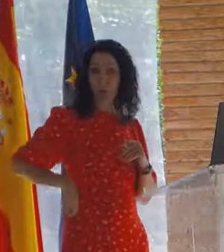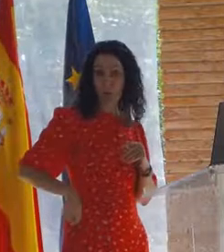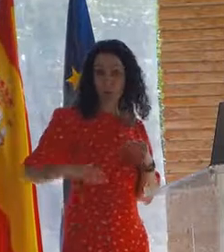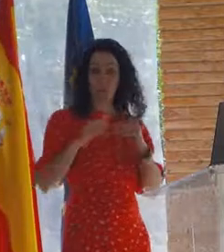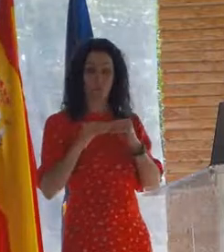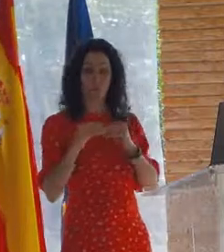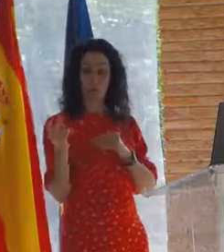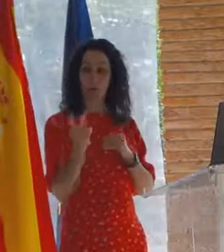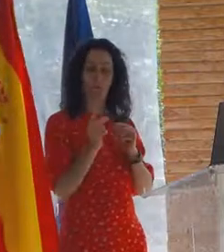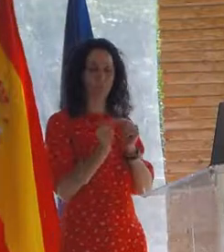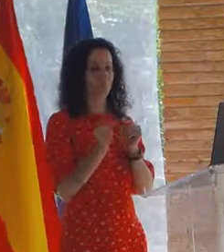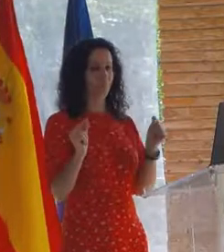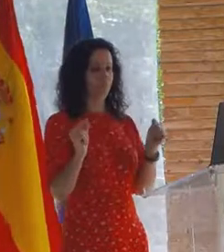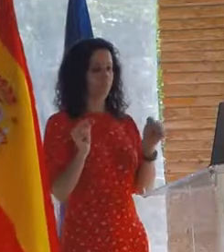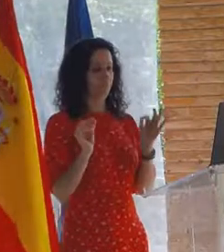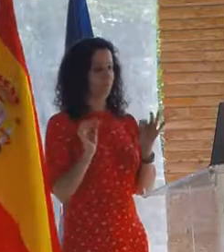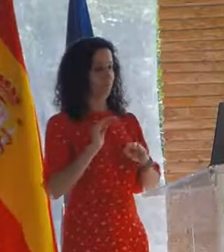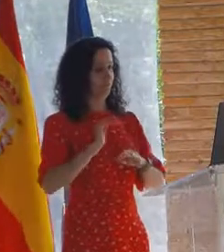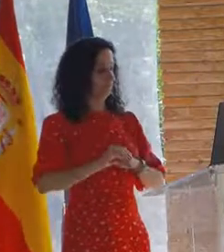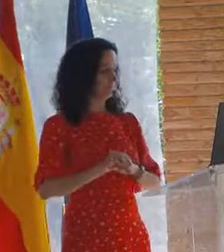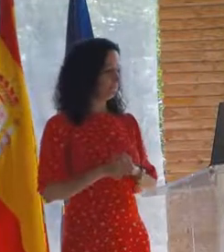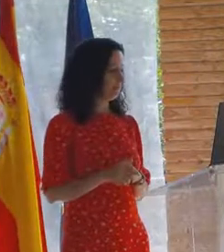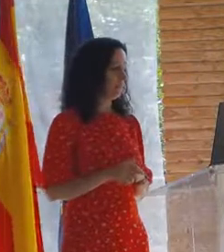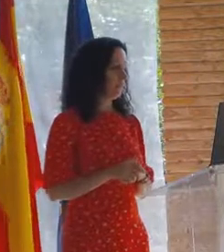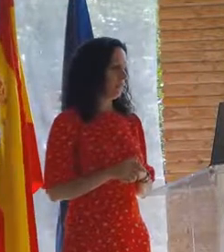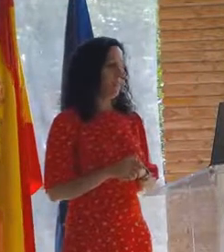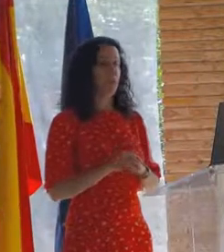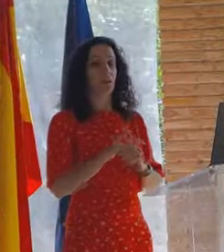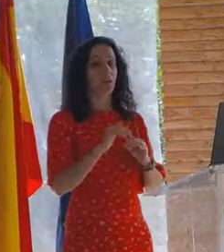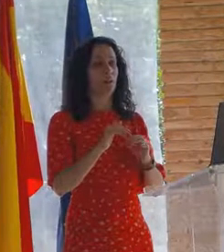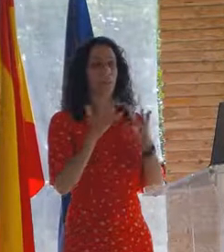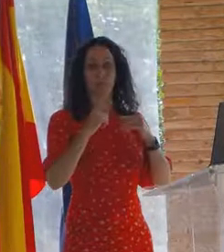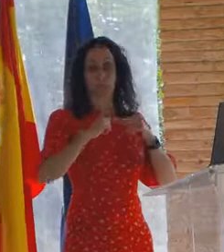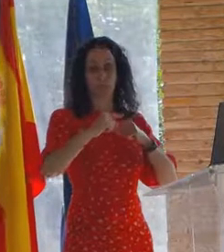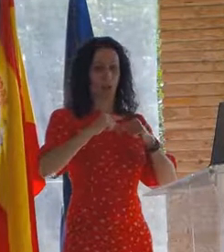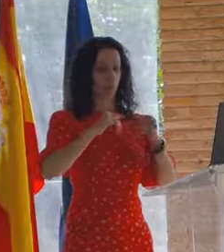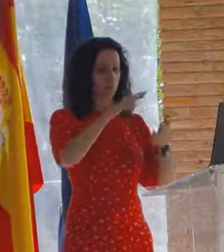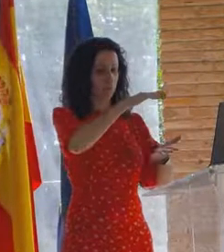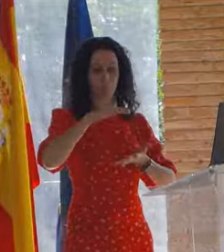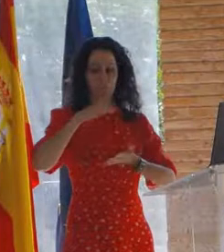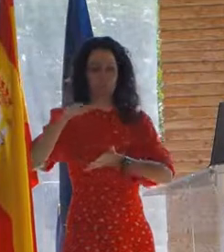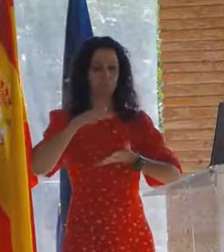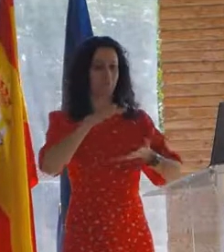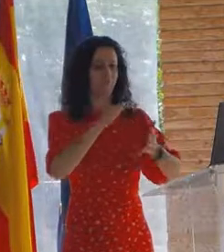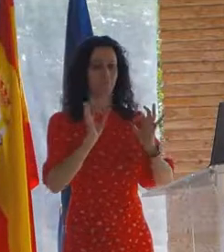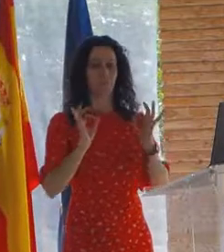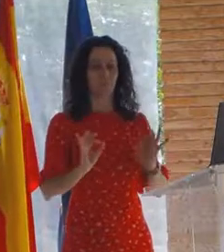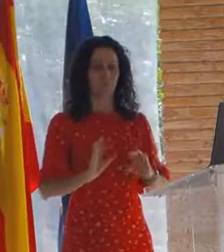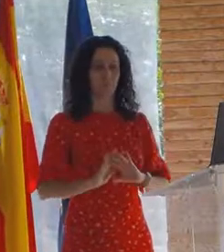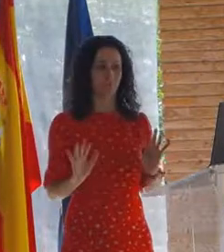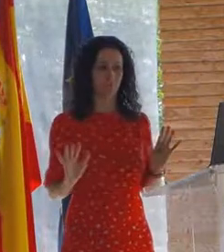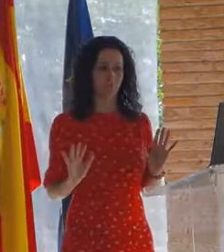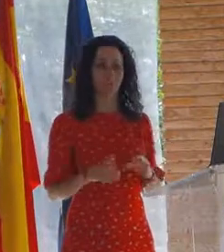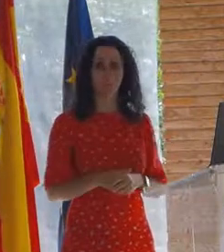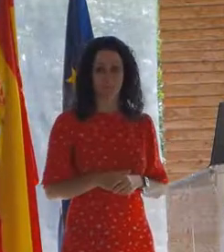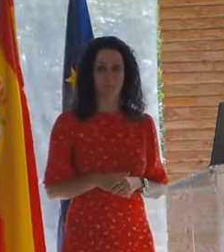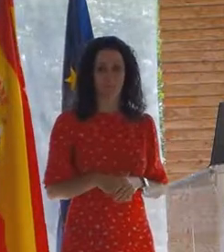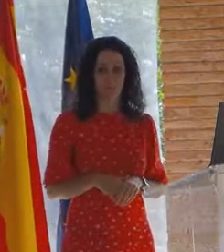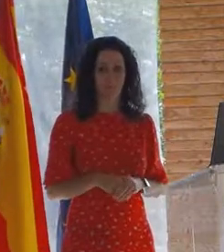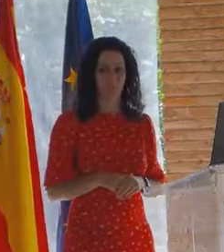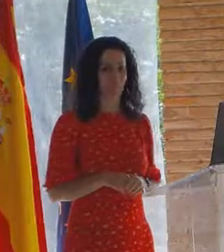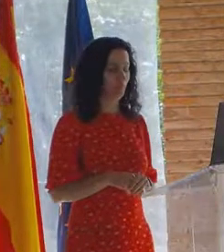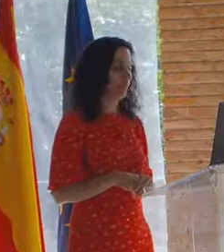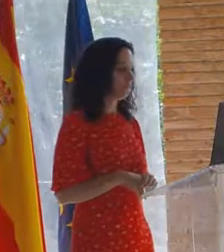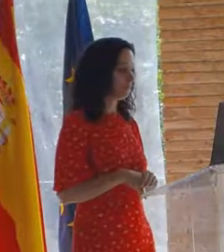confidencialidad el secreto profesional mantener distancia profesional con el usuario eh ser fiel en la